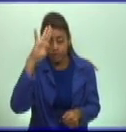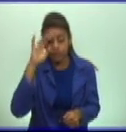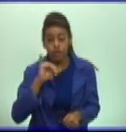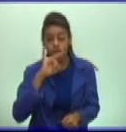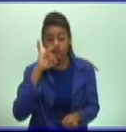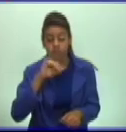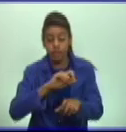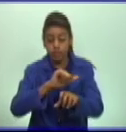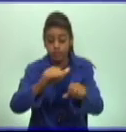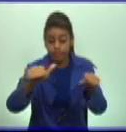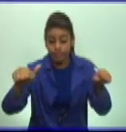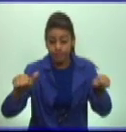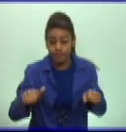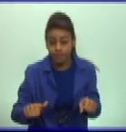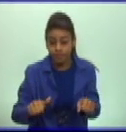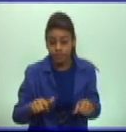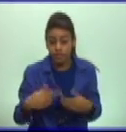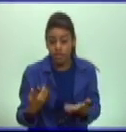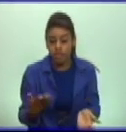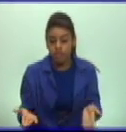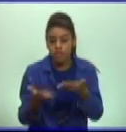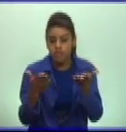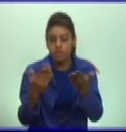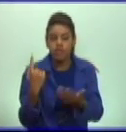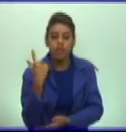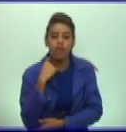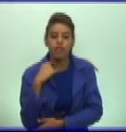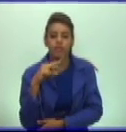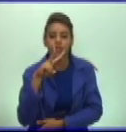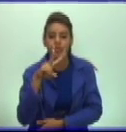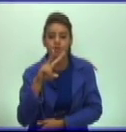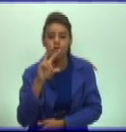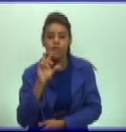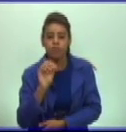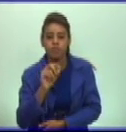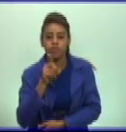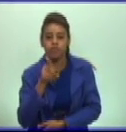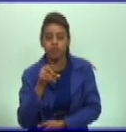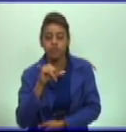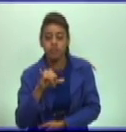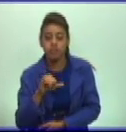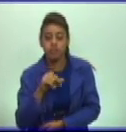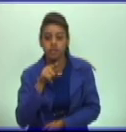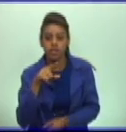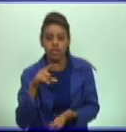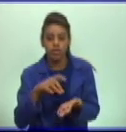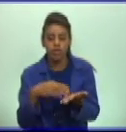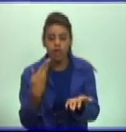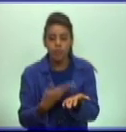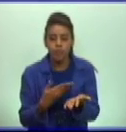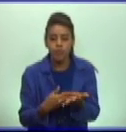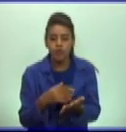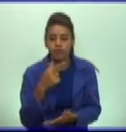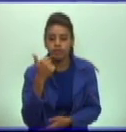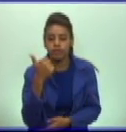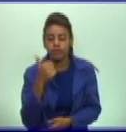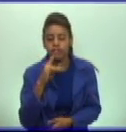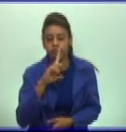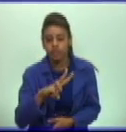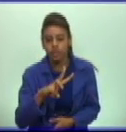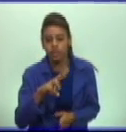congreso se desarrolla en el año 2016, donde se aprueban 3 documentos importantes.